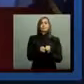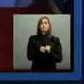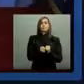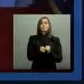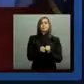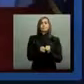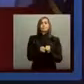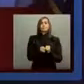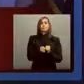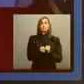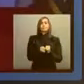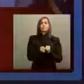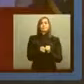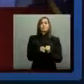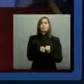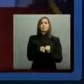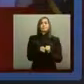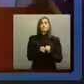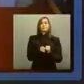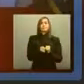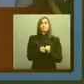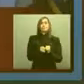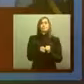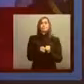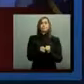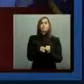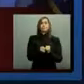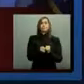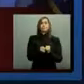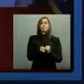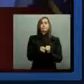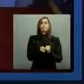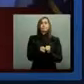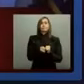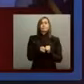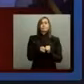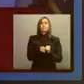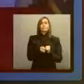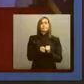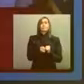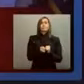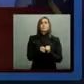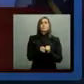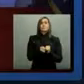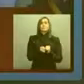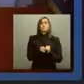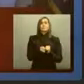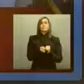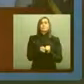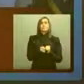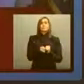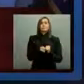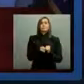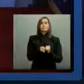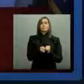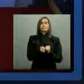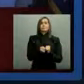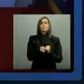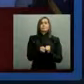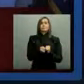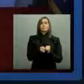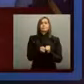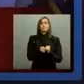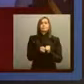especuladores de precio dueño de supermercado dueño de ferretería